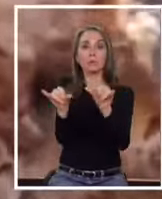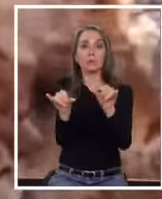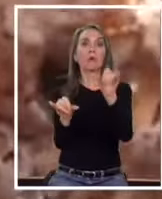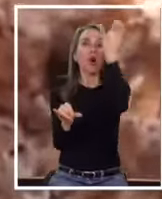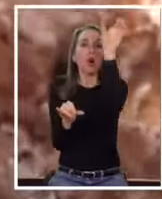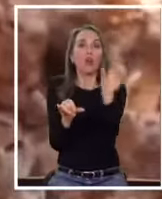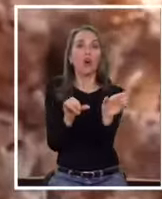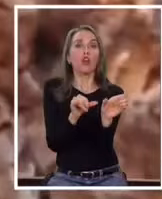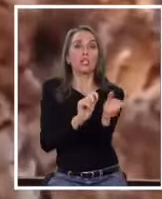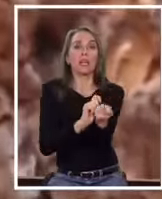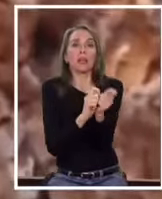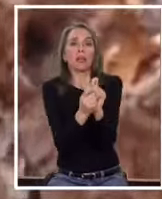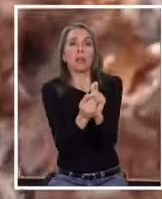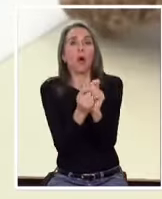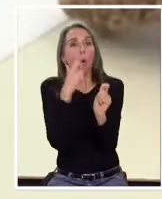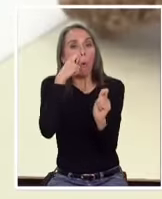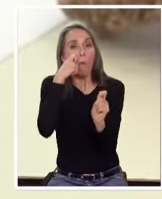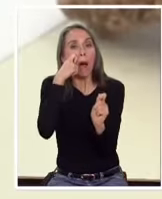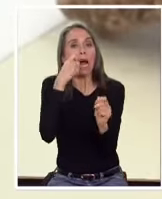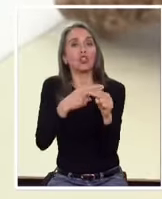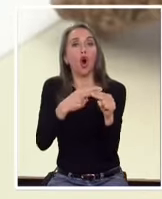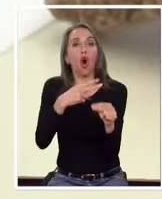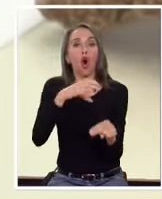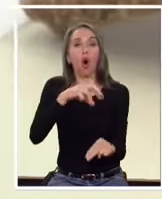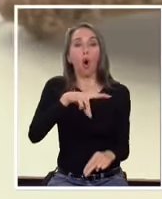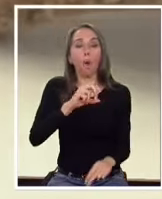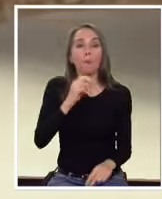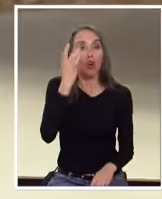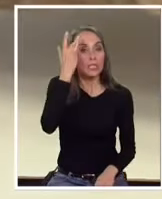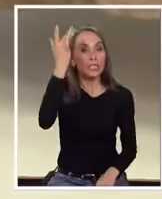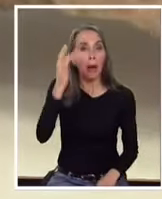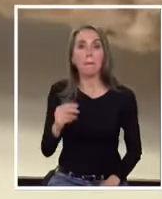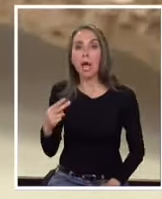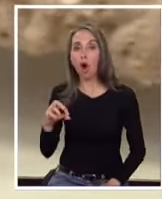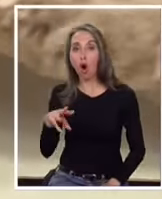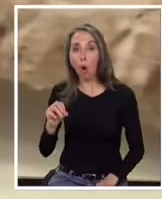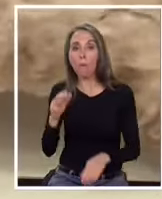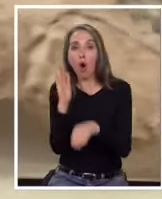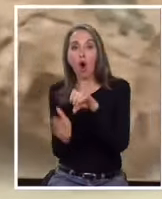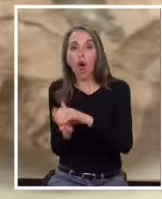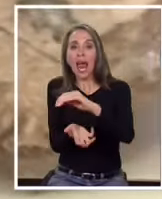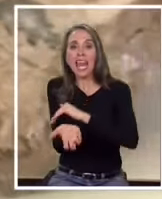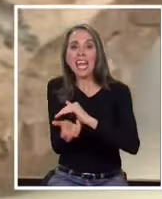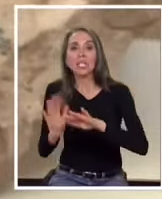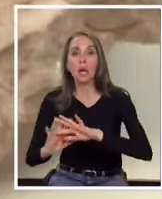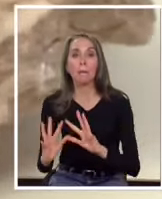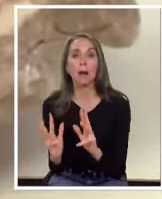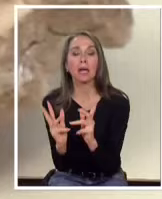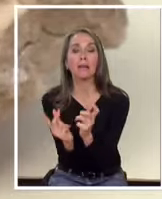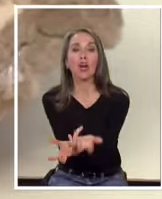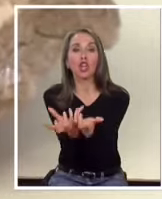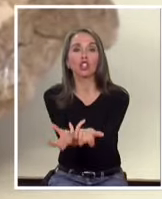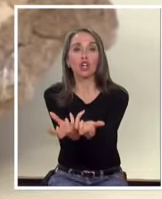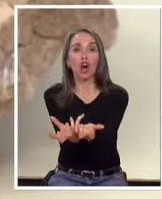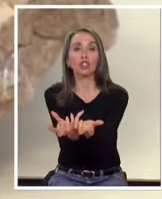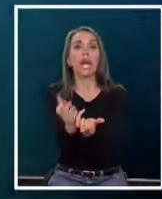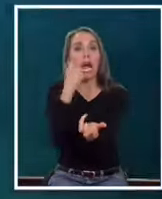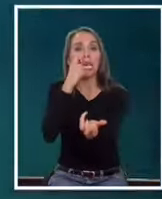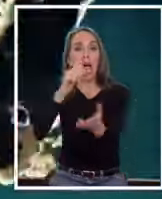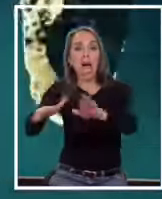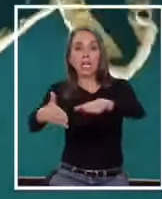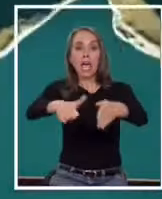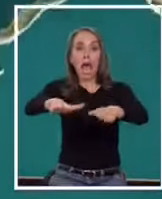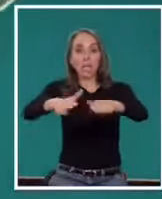Homo sapiens. El Homo Nesher Ramla usaba leña como combustible, cocinaba y asaba carne.